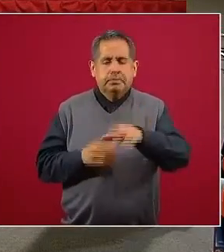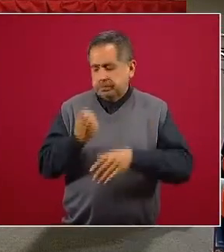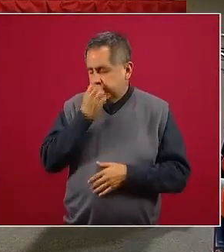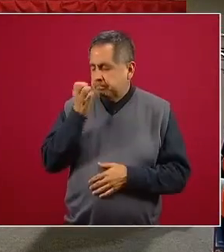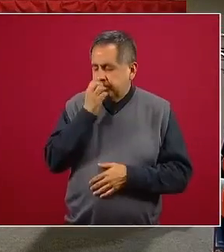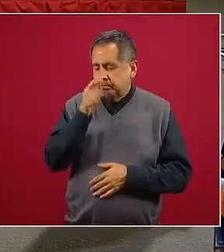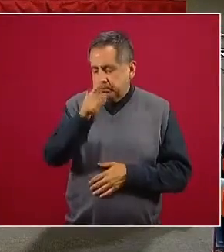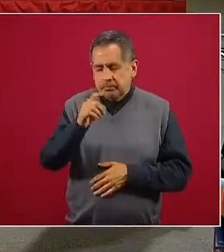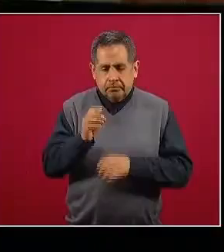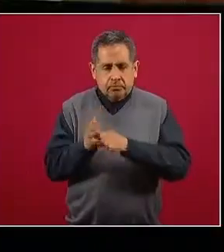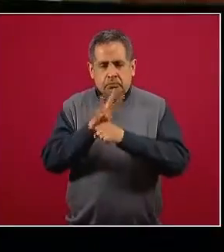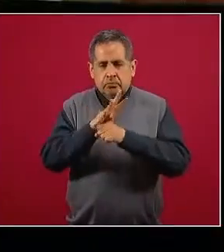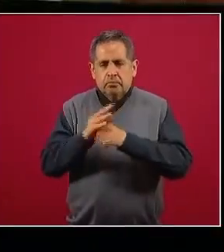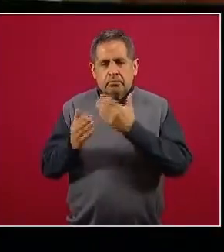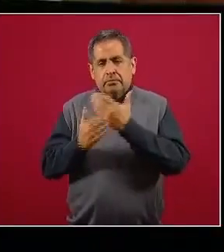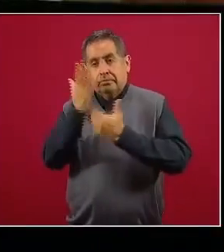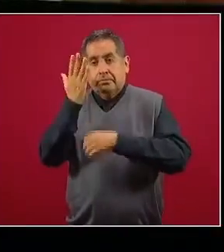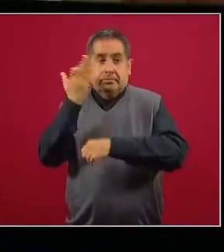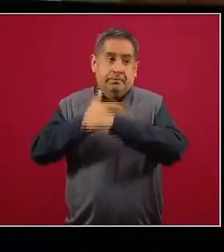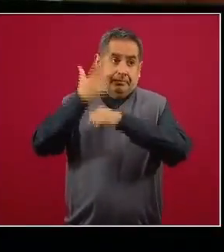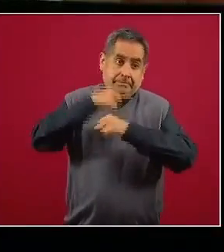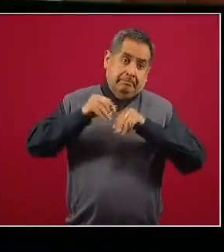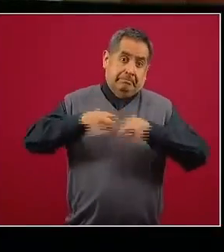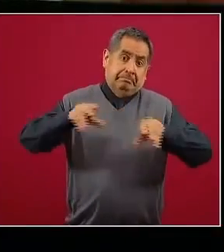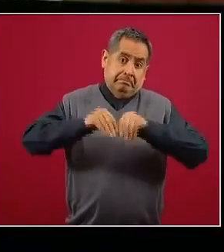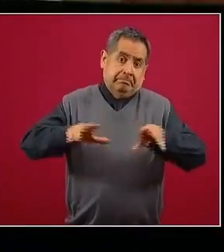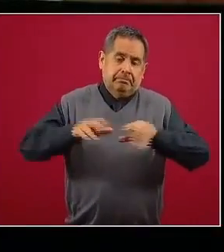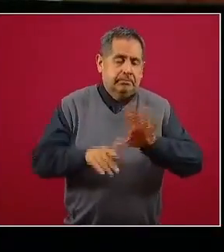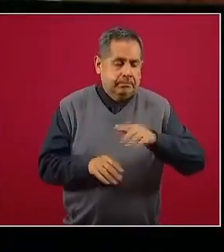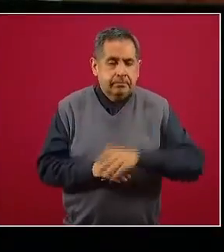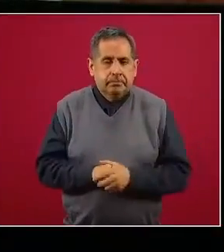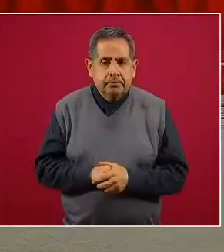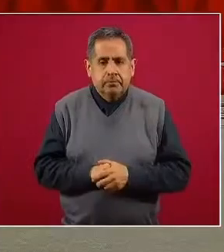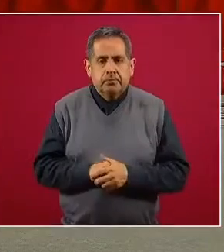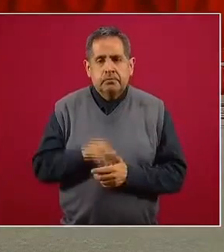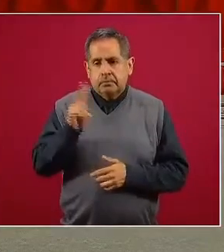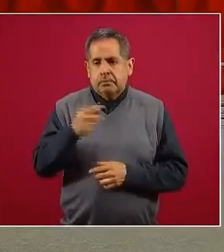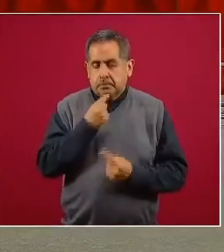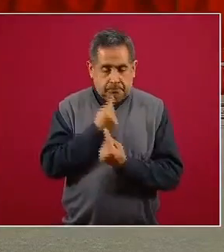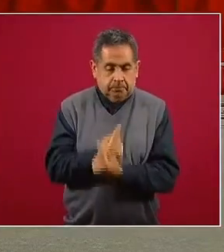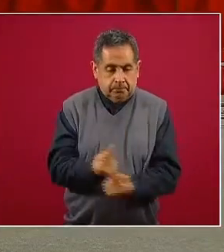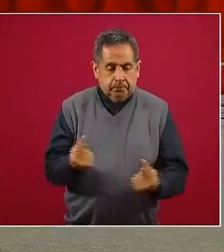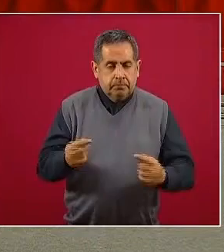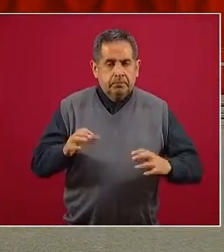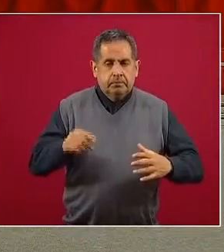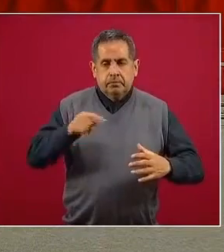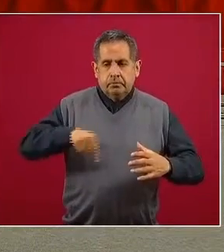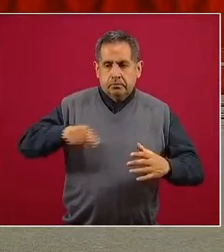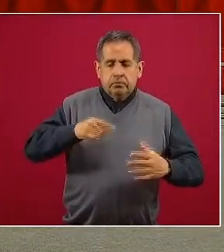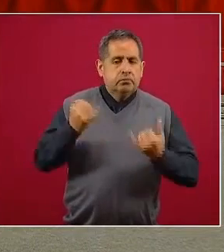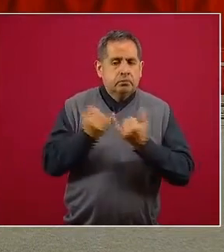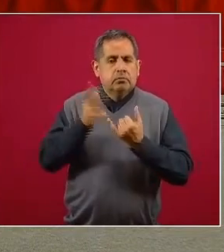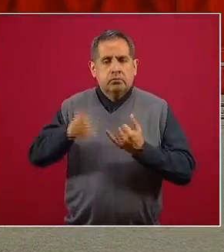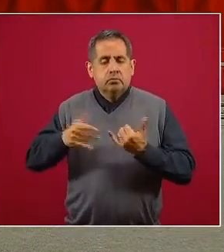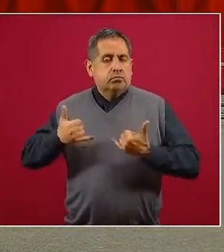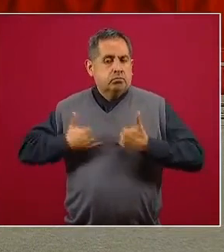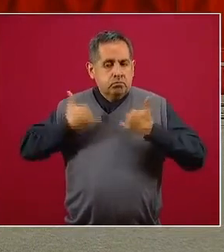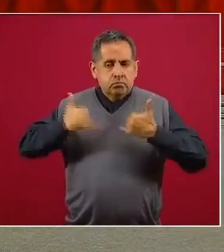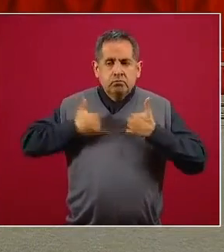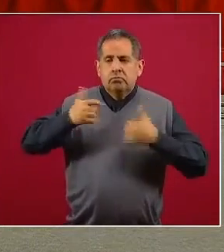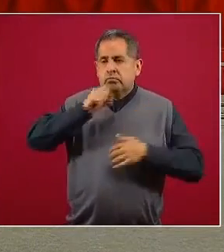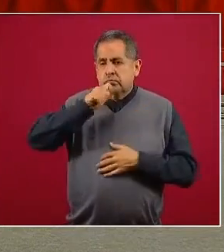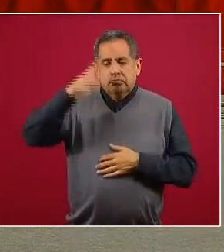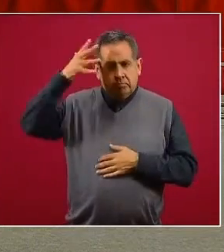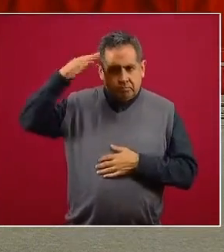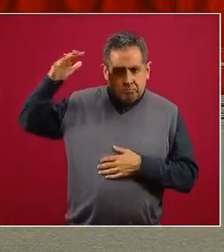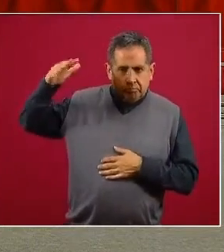Escuelas y COVID en la mañana, tarde y noche. Efectivamente, la niñez mexicana, igual que los adolescentes, igual que las